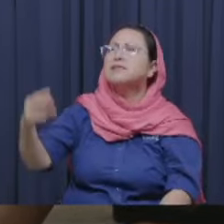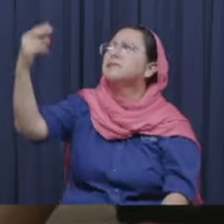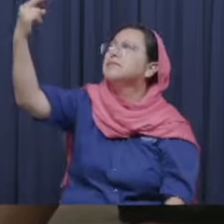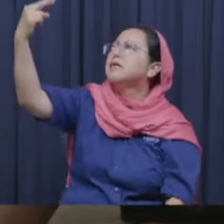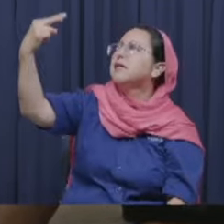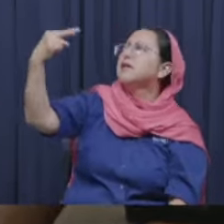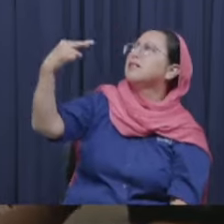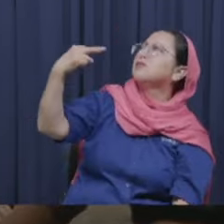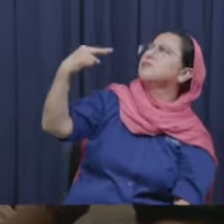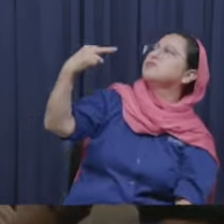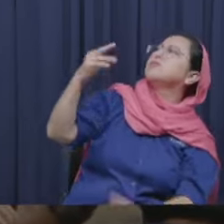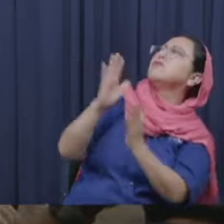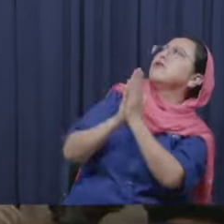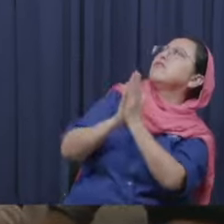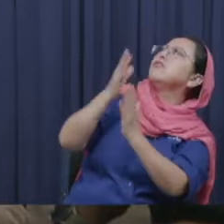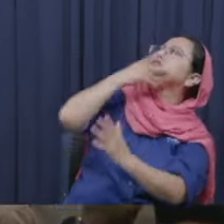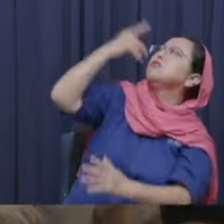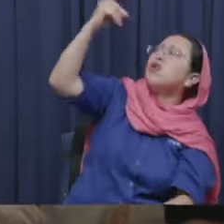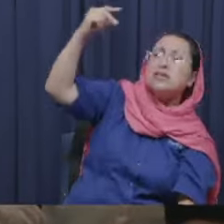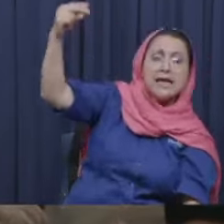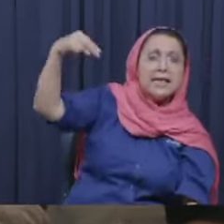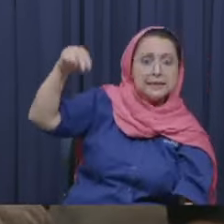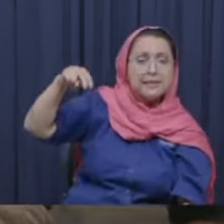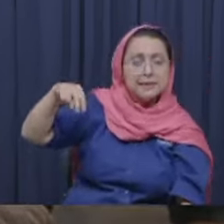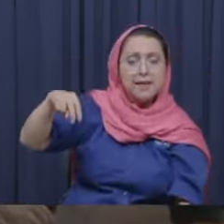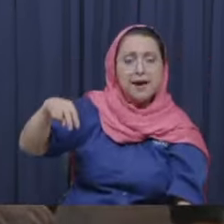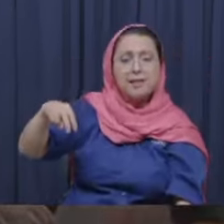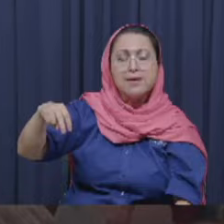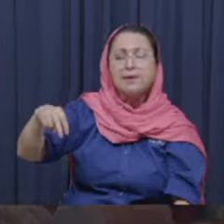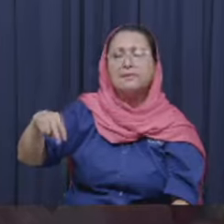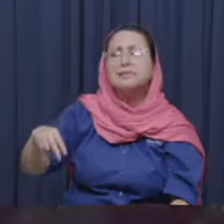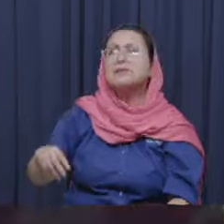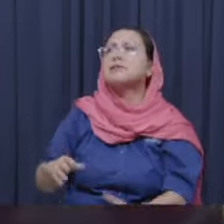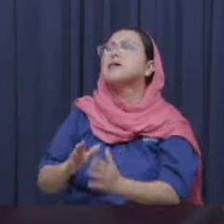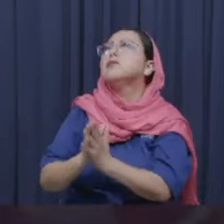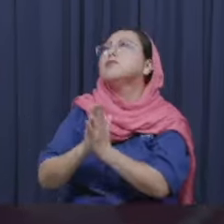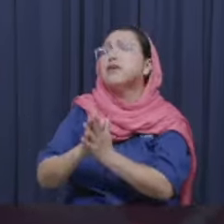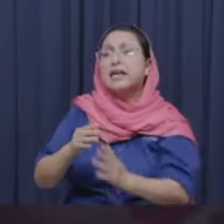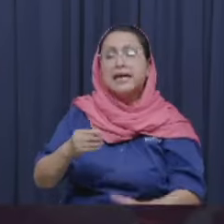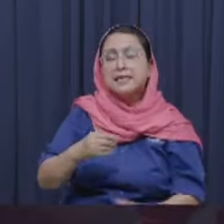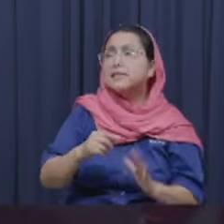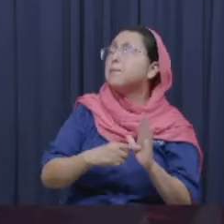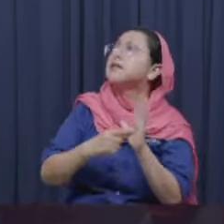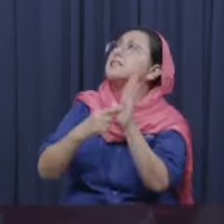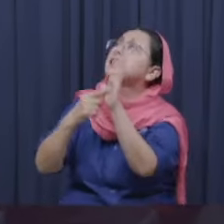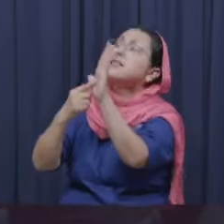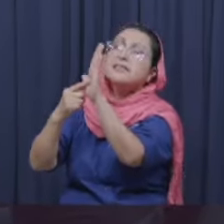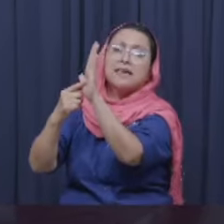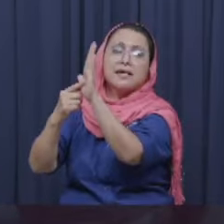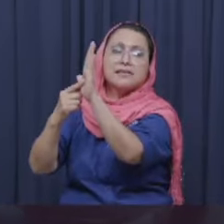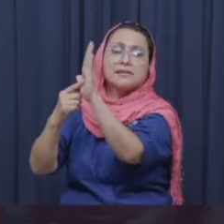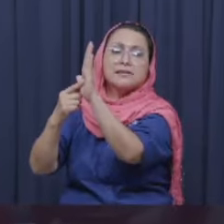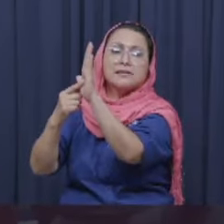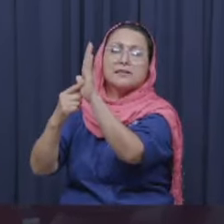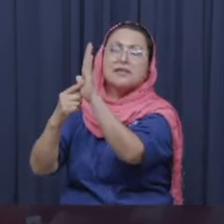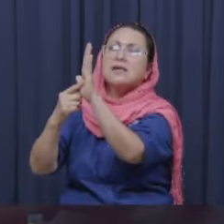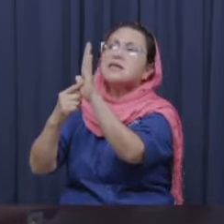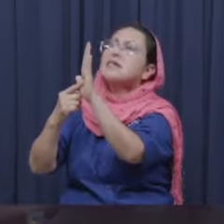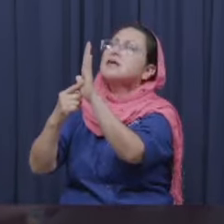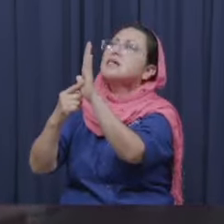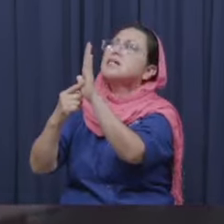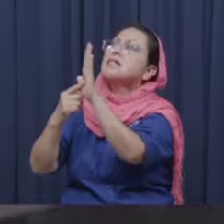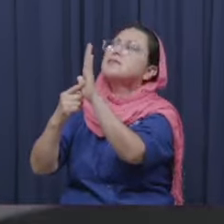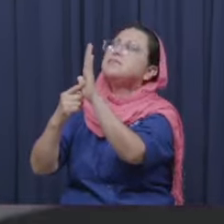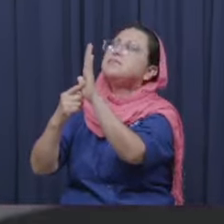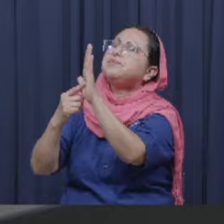papito lindo. Mira las necesidades, Señor, que han sido enviadas a este lugar, Padre. Aquellos